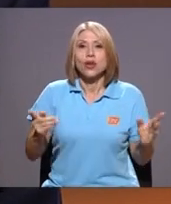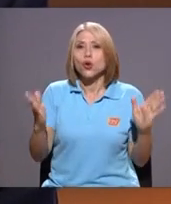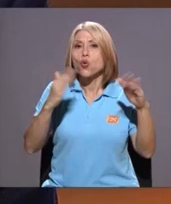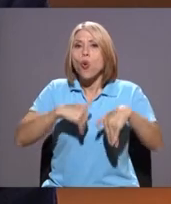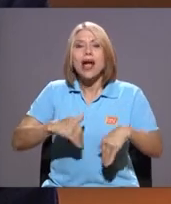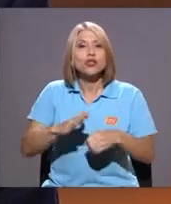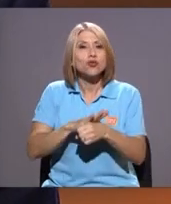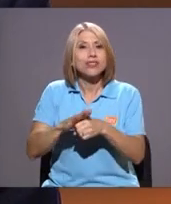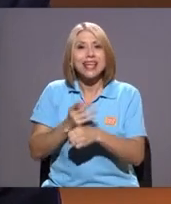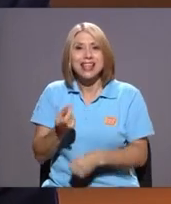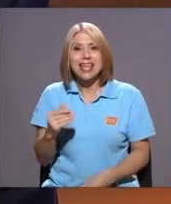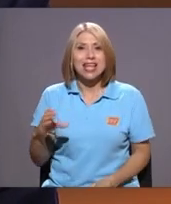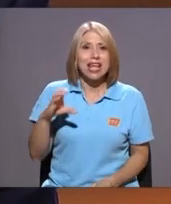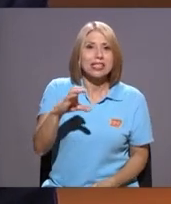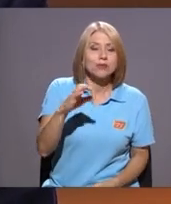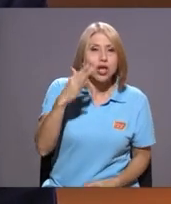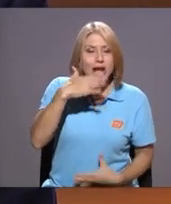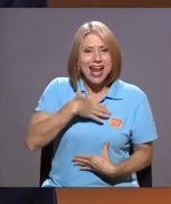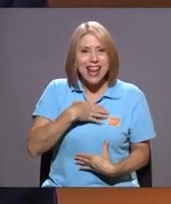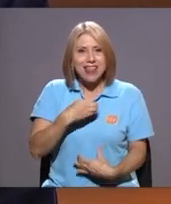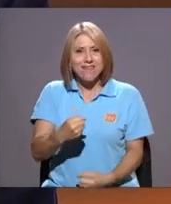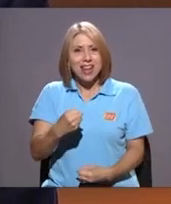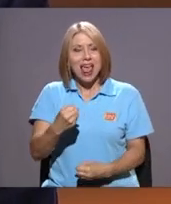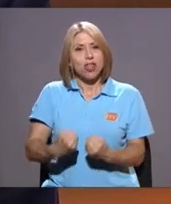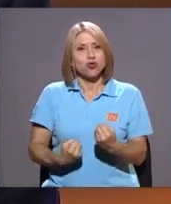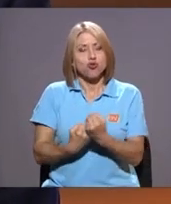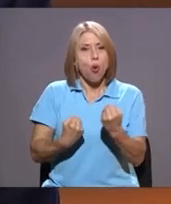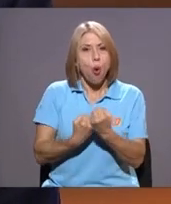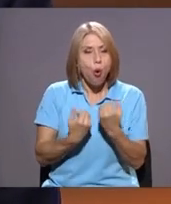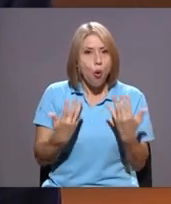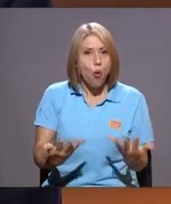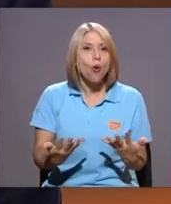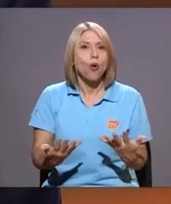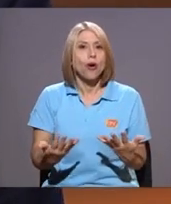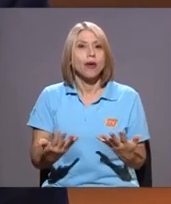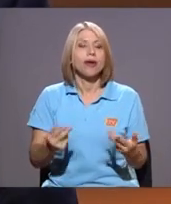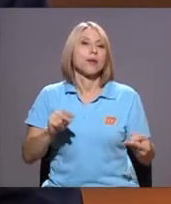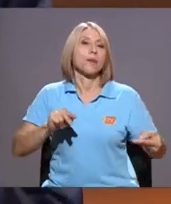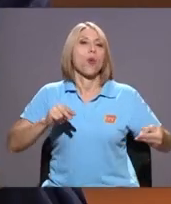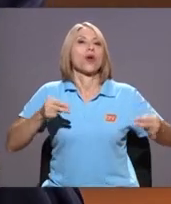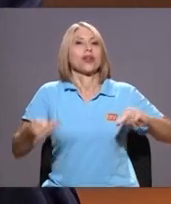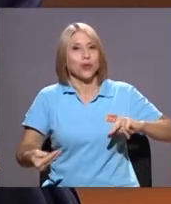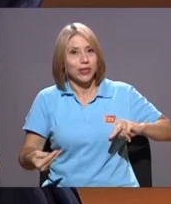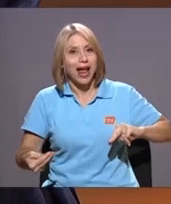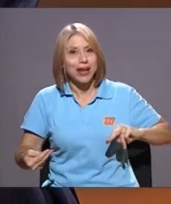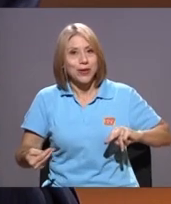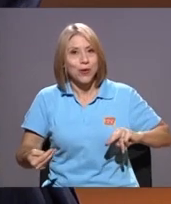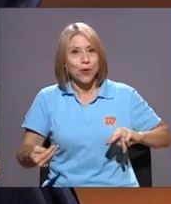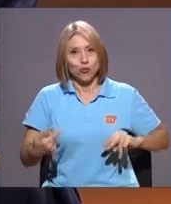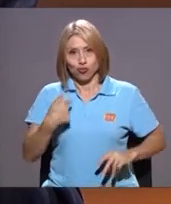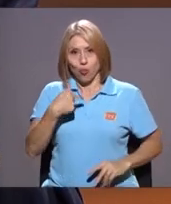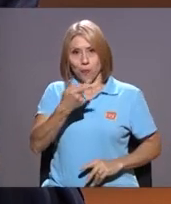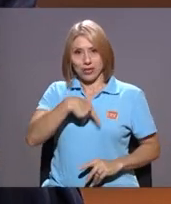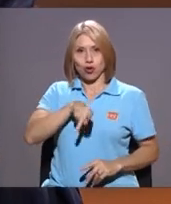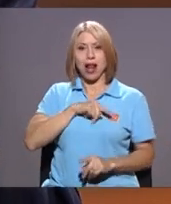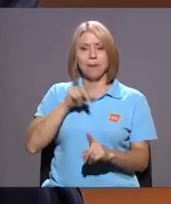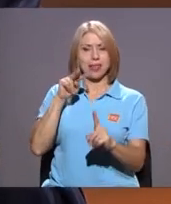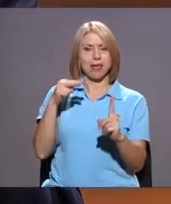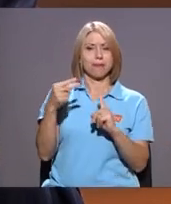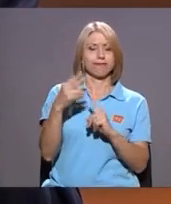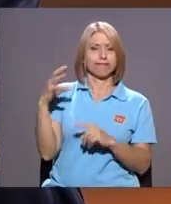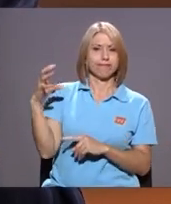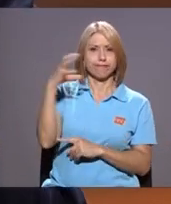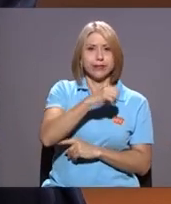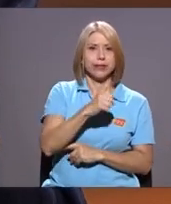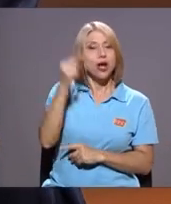credibilidad soporte respaldo y por el contrario creo yo una lectura muy y es que al gobierno